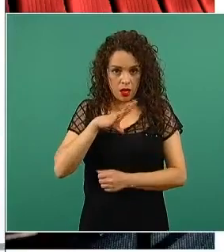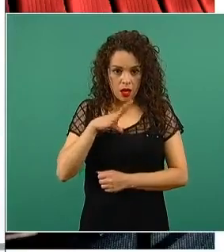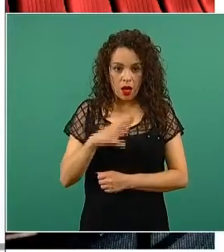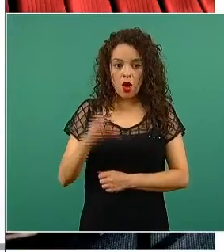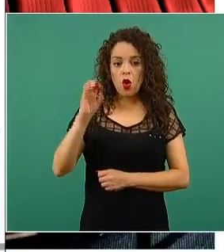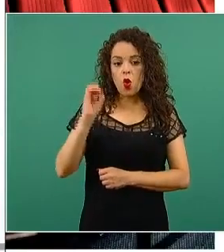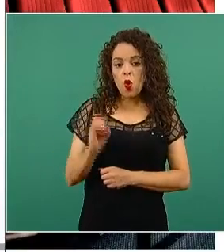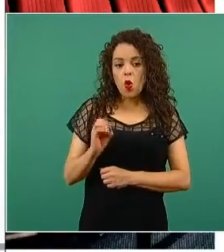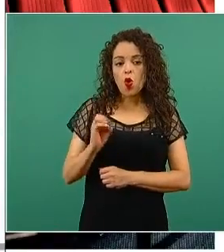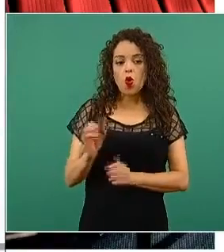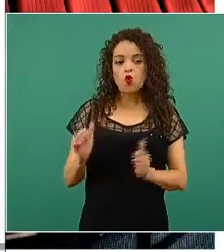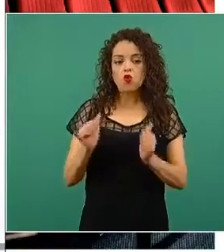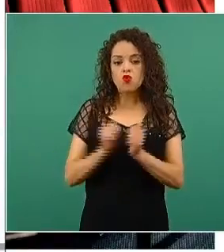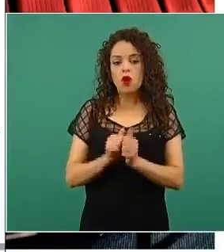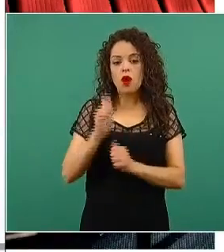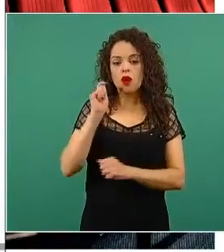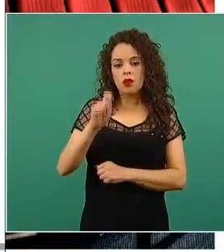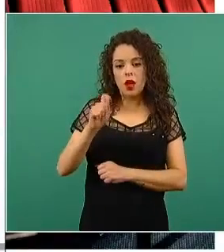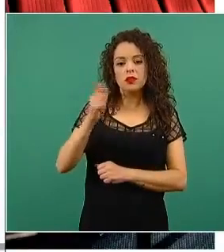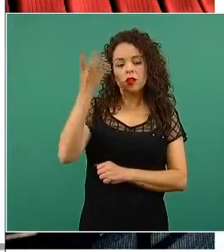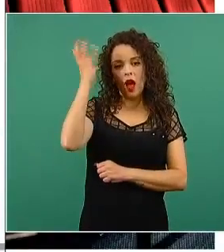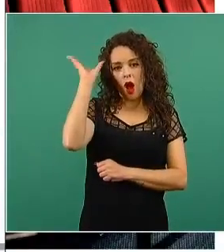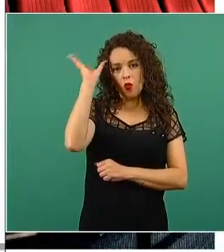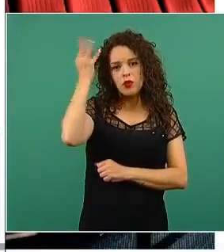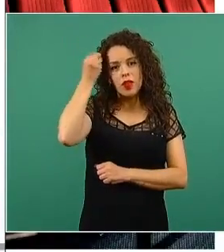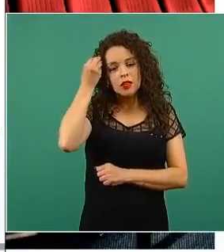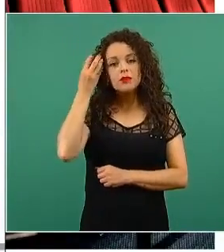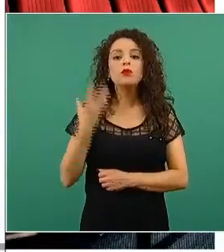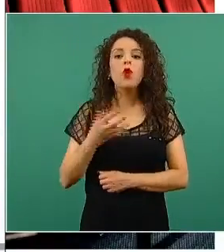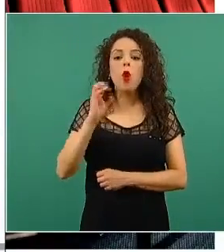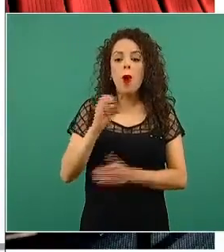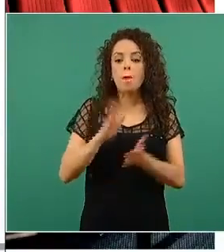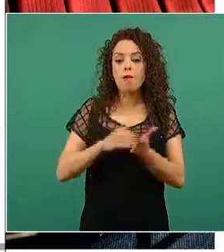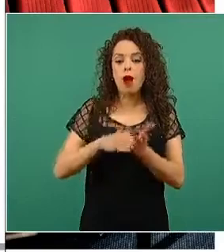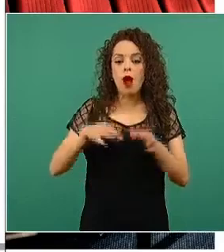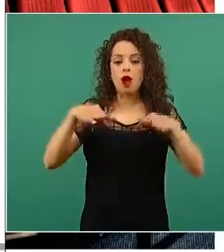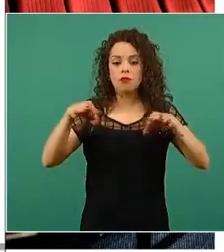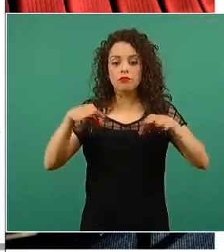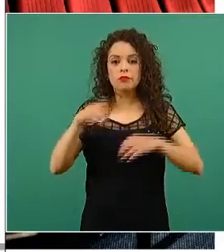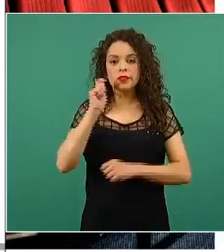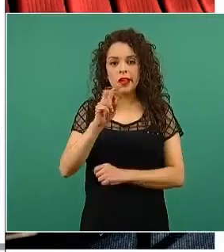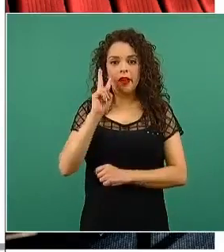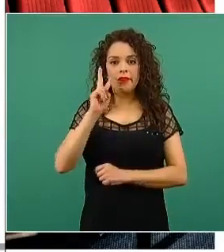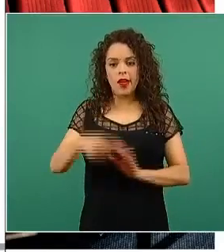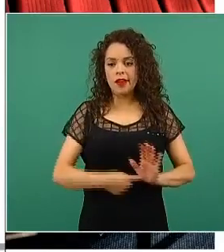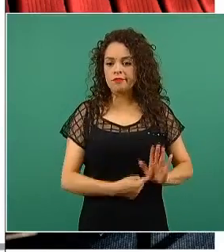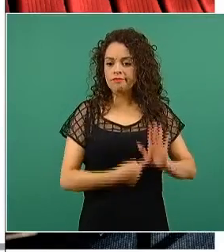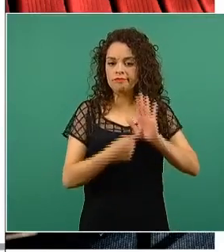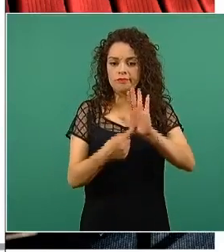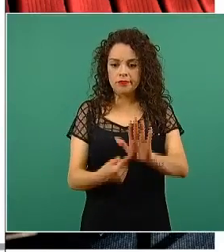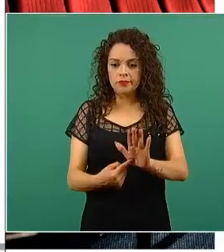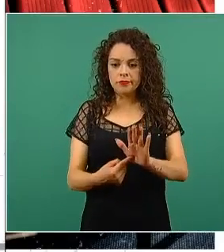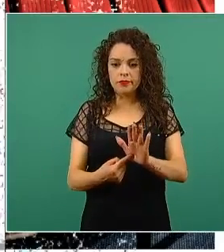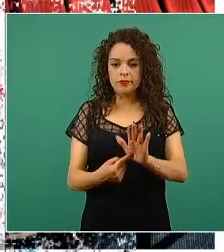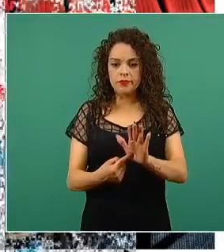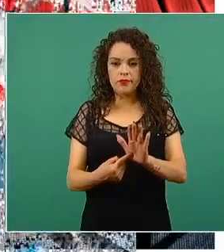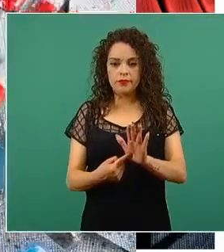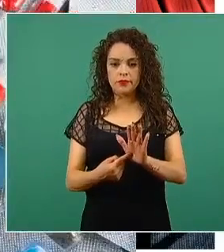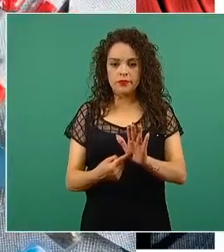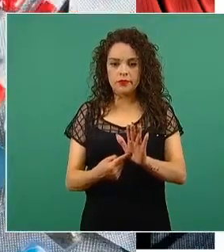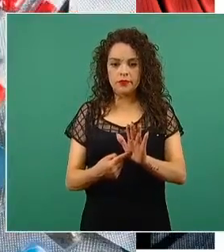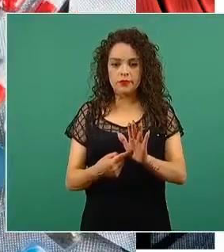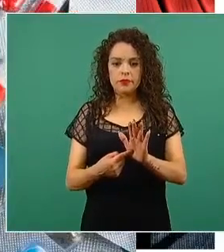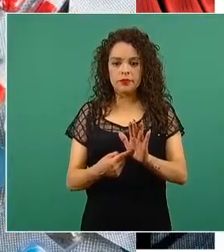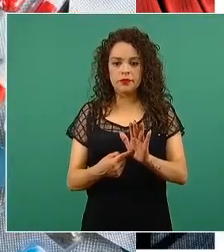trastorno autista, un documento que nos ofreció, nos puso sobre la mesa